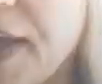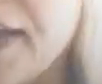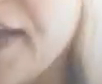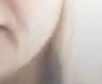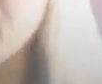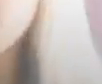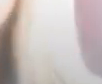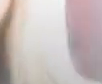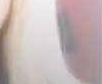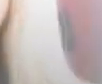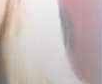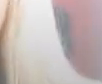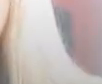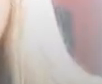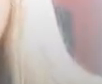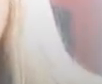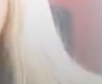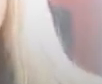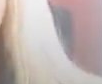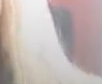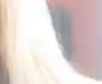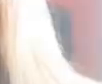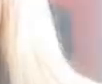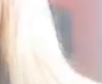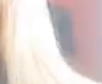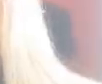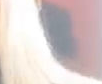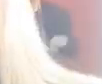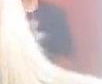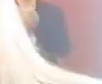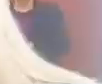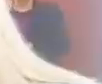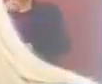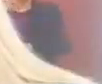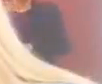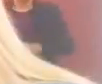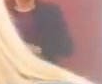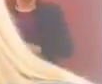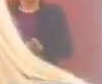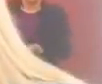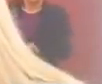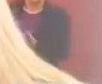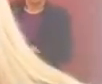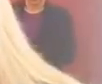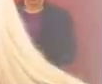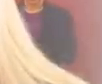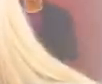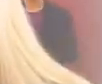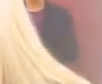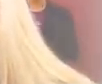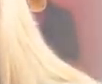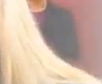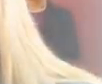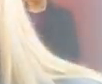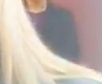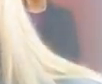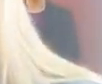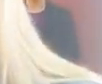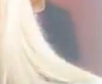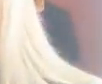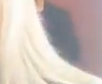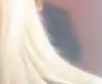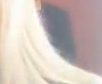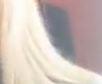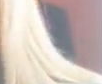Bueno, yo sí les voy a presentar un poquito del informe que hubo sobre la entrega de los apoyos a